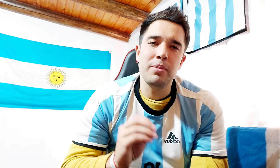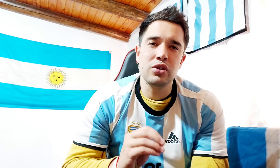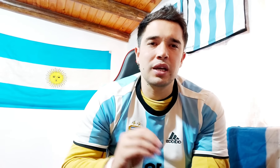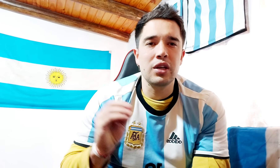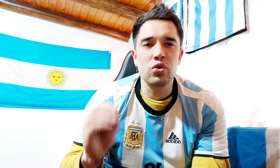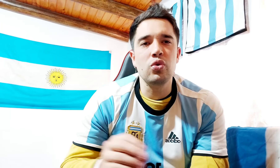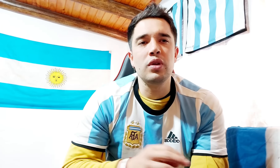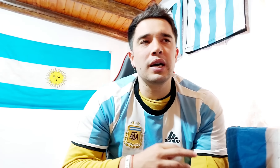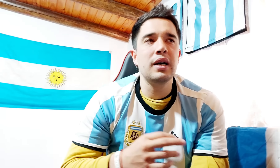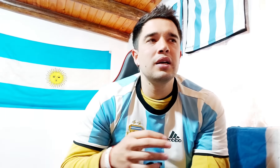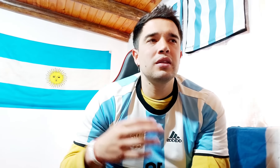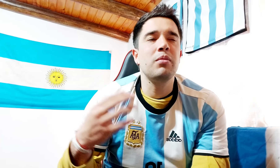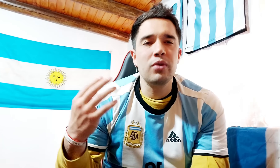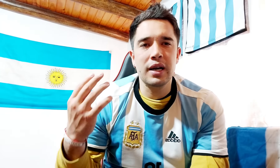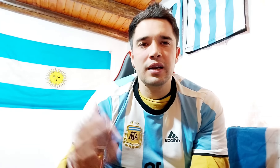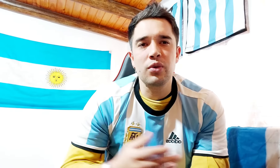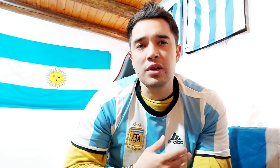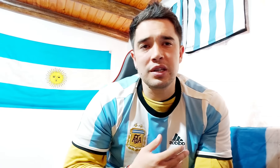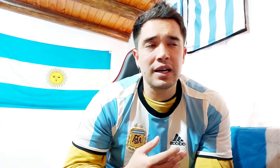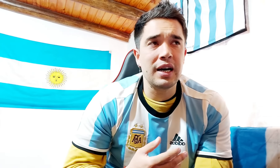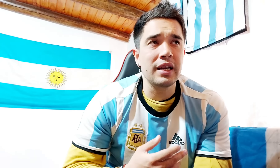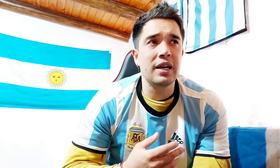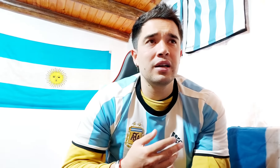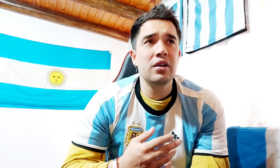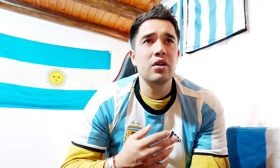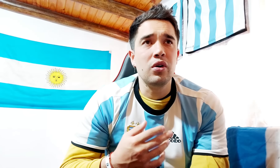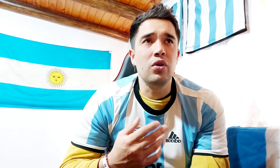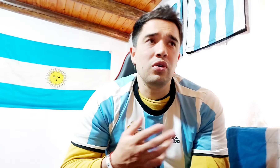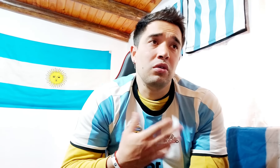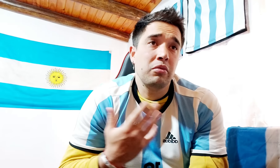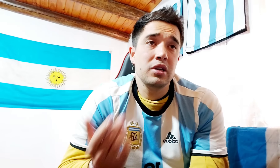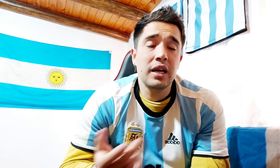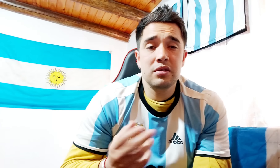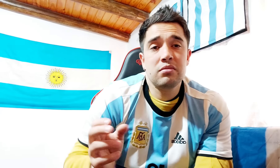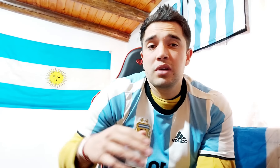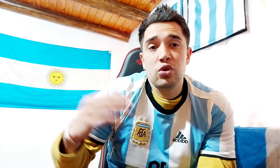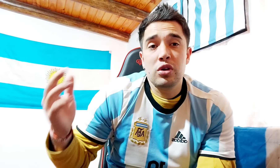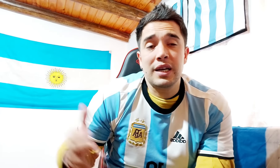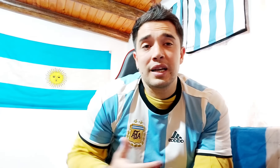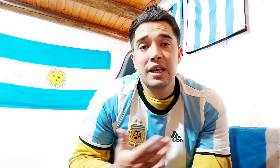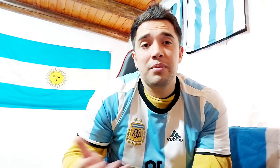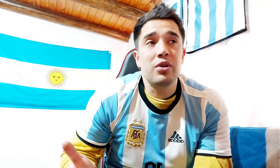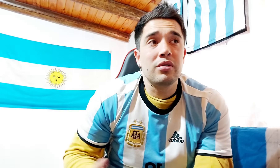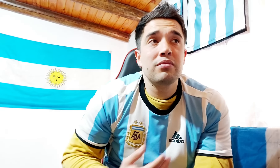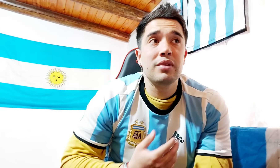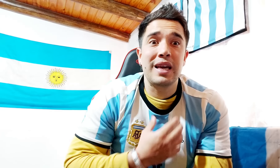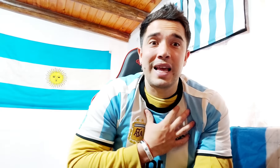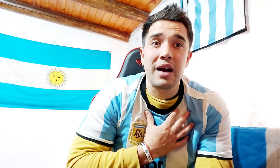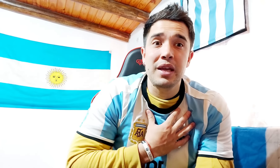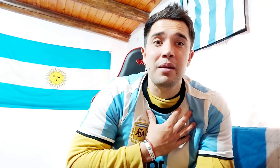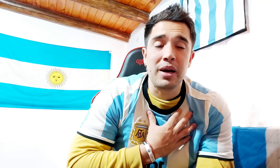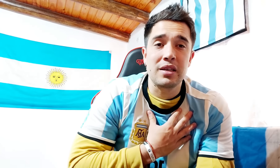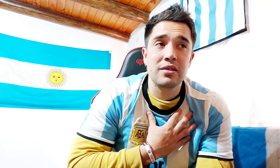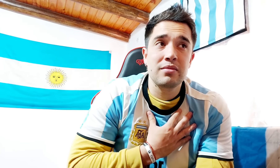mismo una persona que estudia, termina una carrera universitaria, o quizás estudia otra carrera, pero que